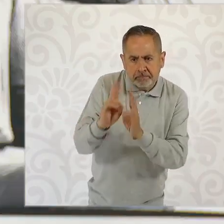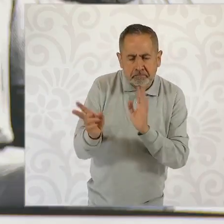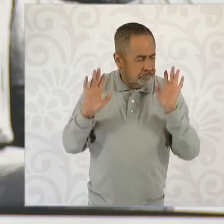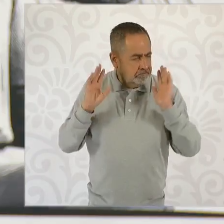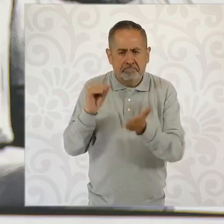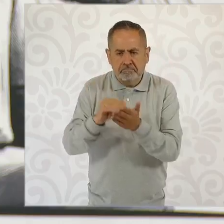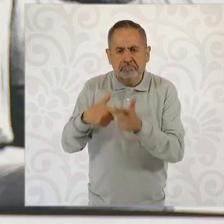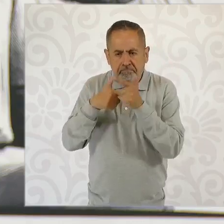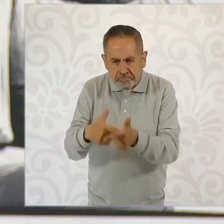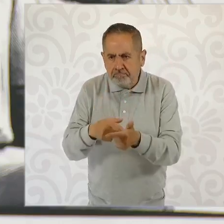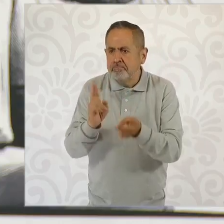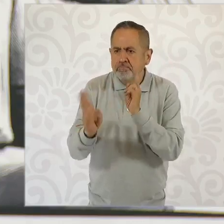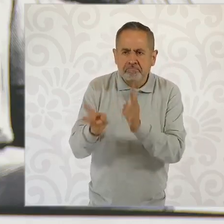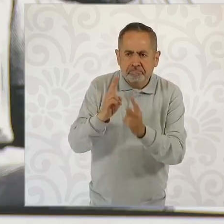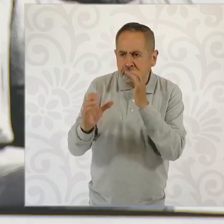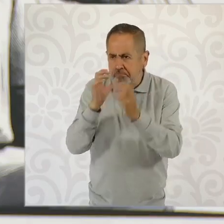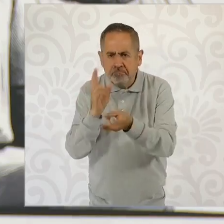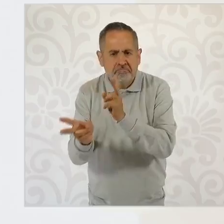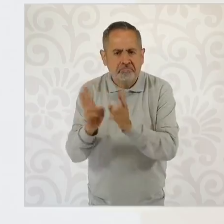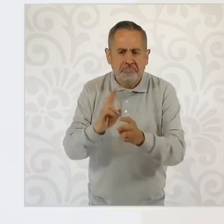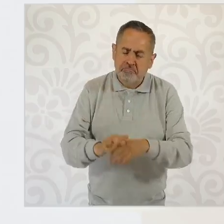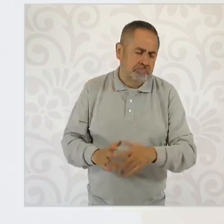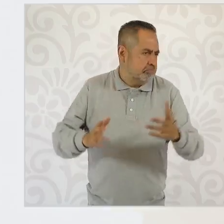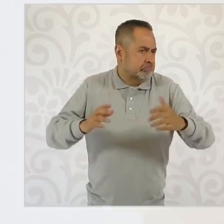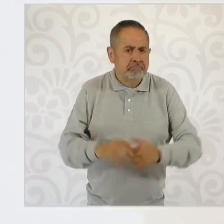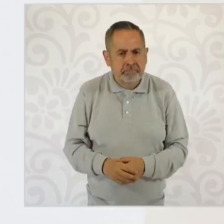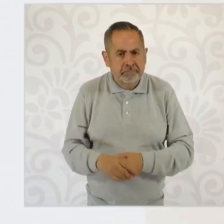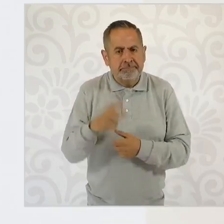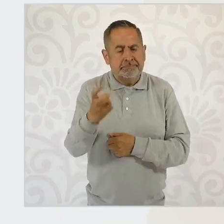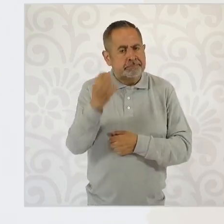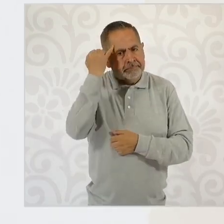seguir hablando, seguir dialogando. Entonces este esquema pues de